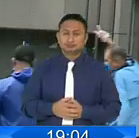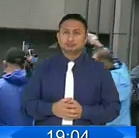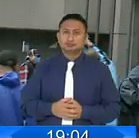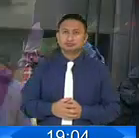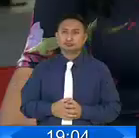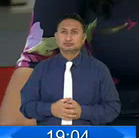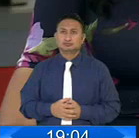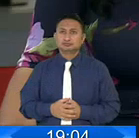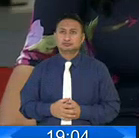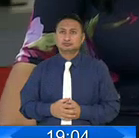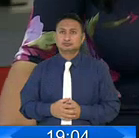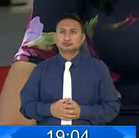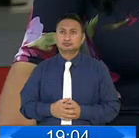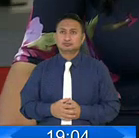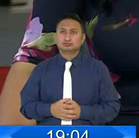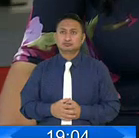Rosero.